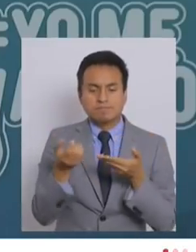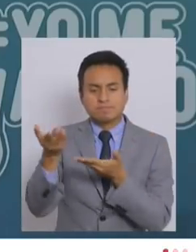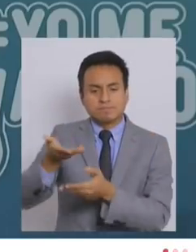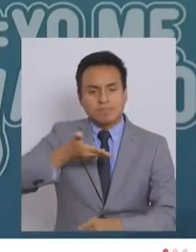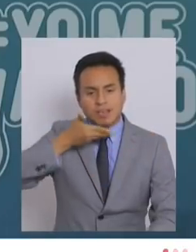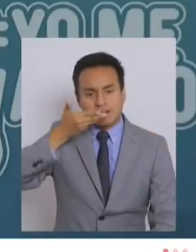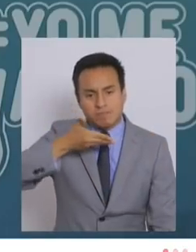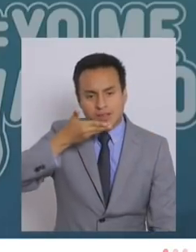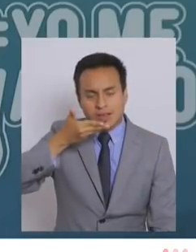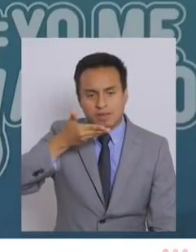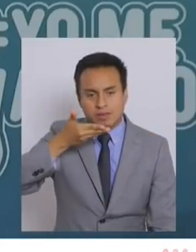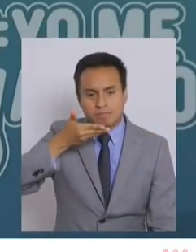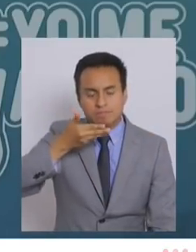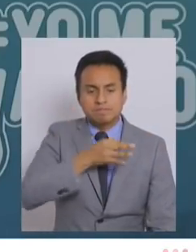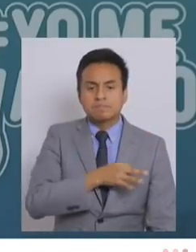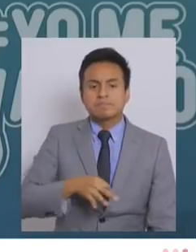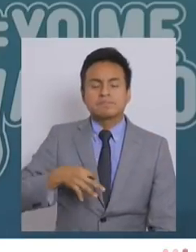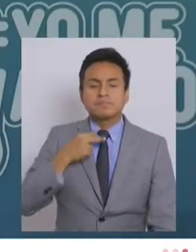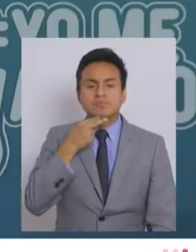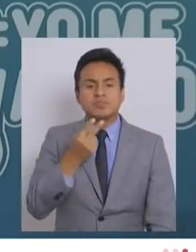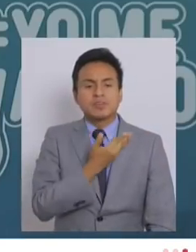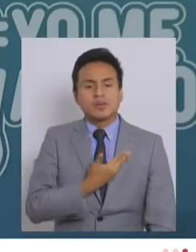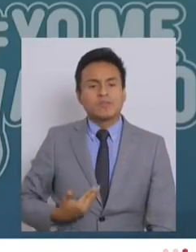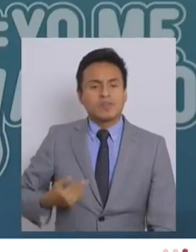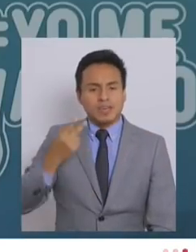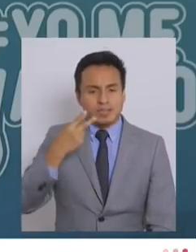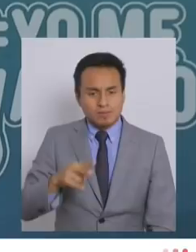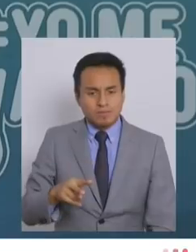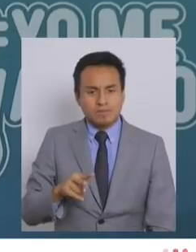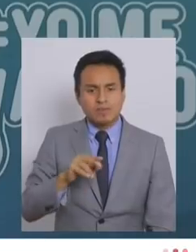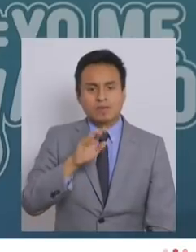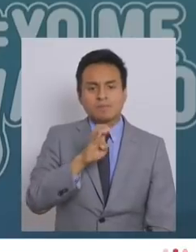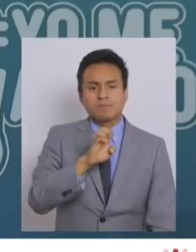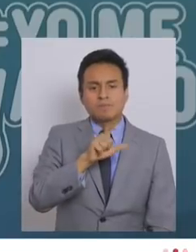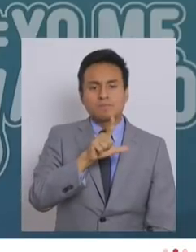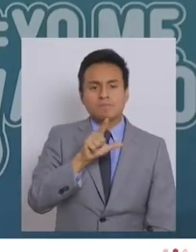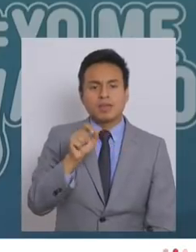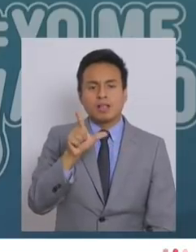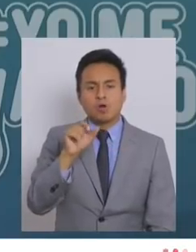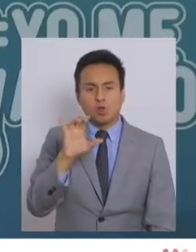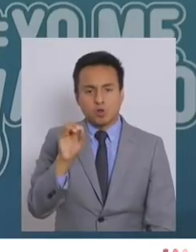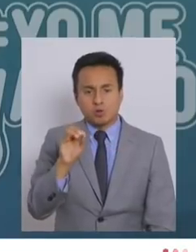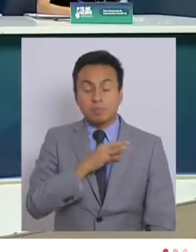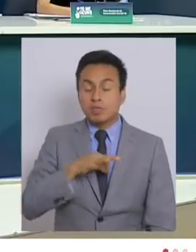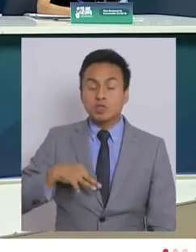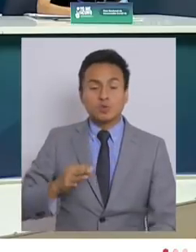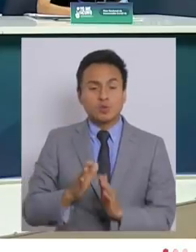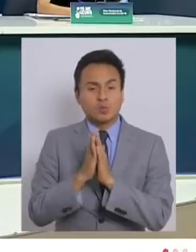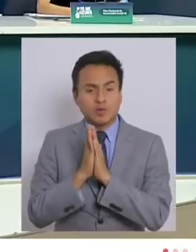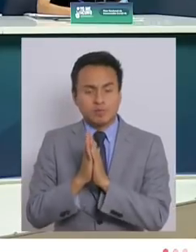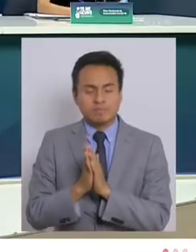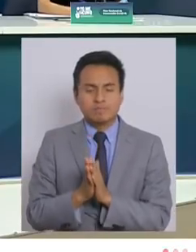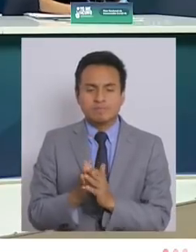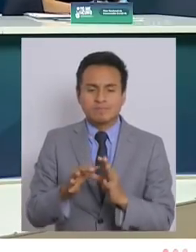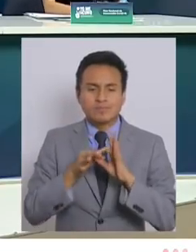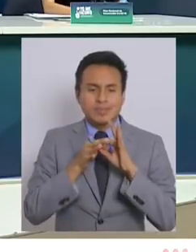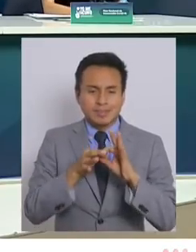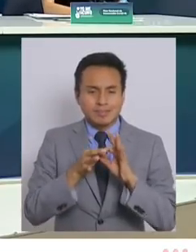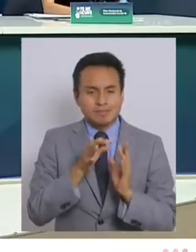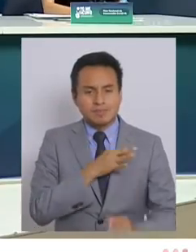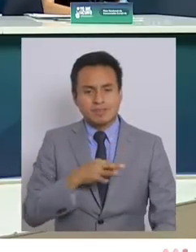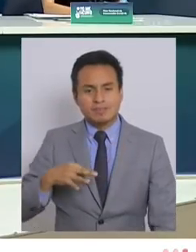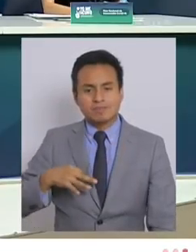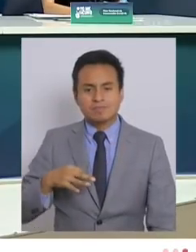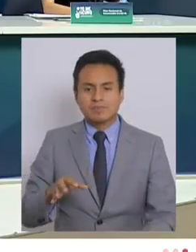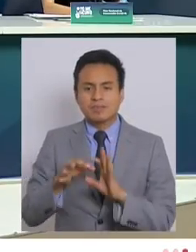la palabra al ministro vocero de gobierno don jaime bell óleo ministro del óleo por favor muchas gracias ministro